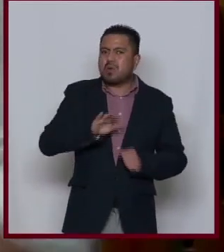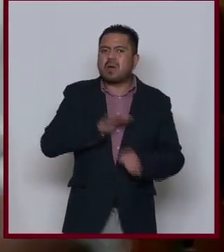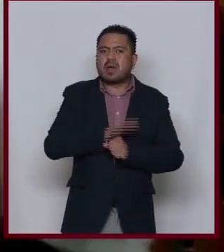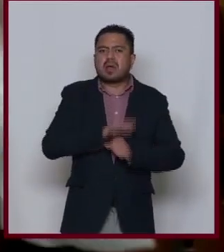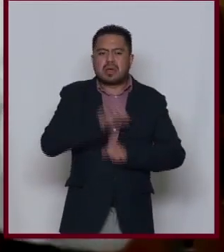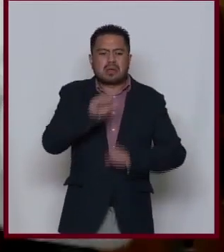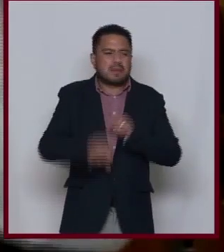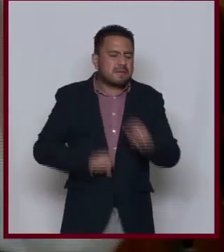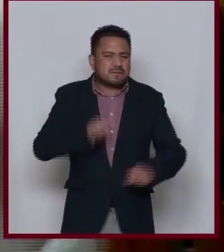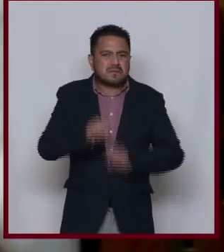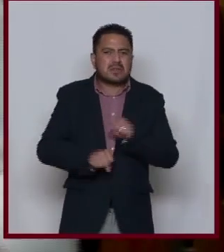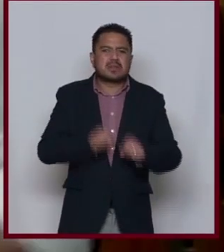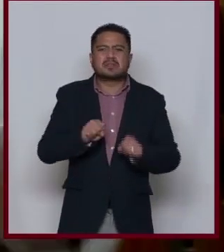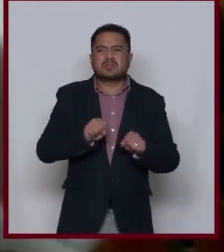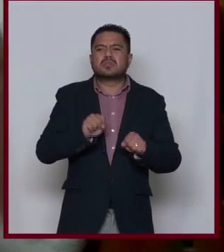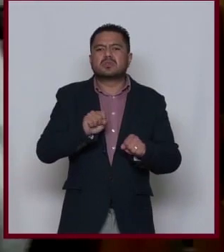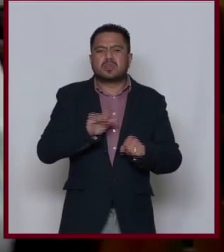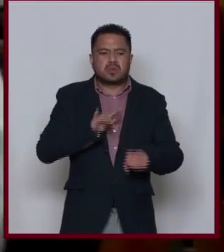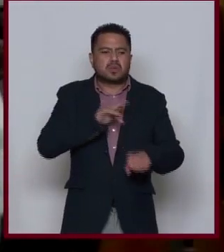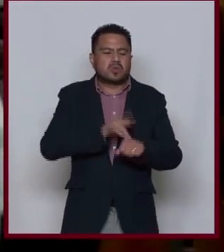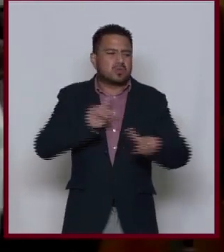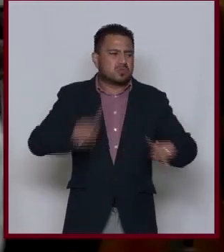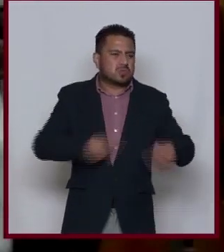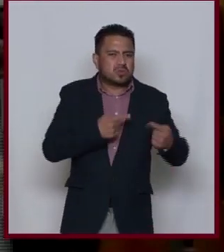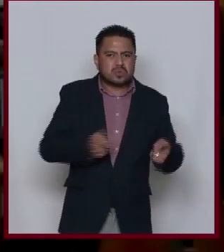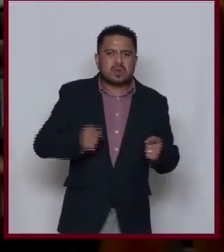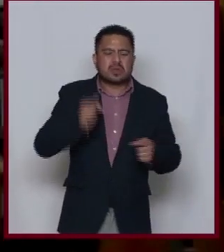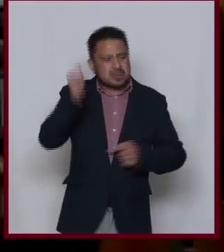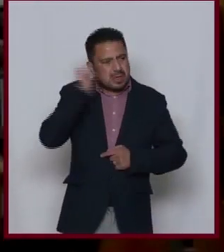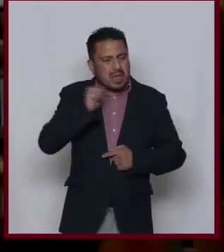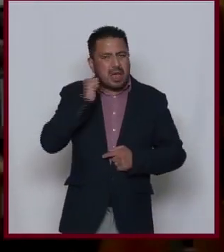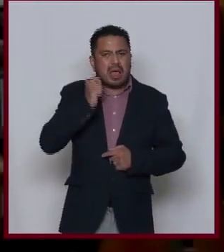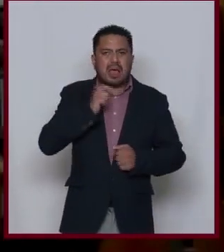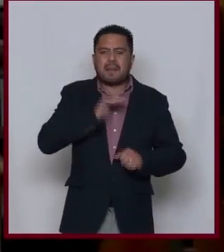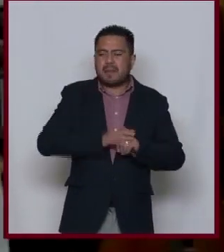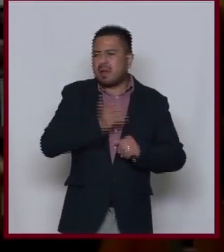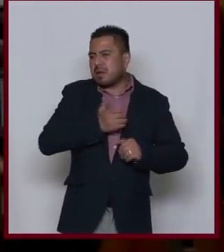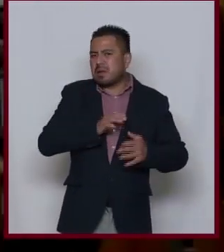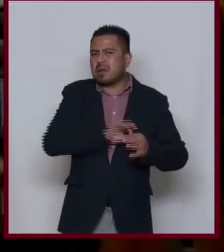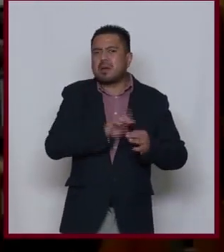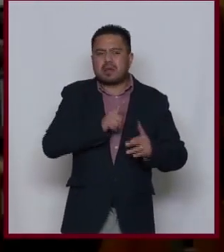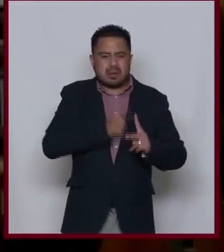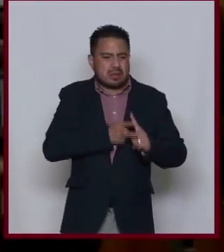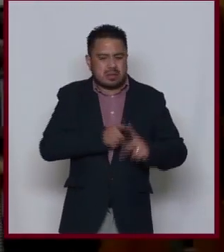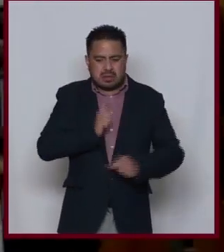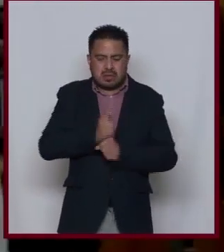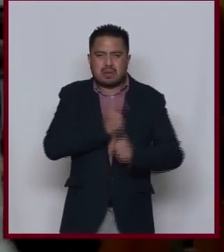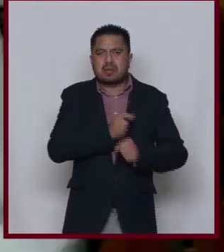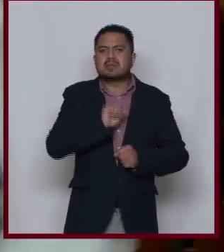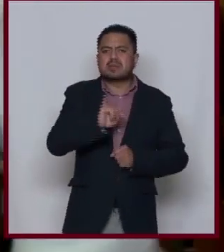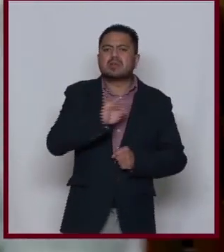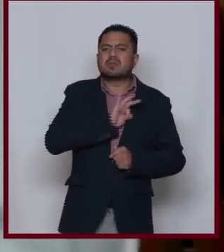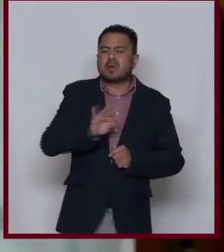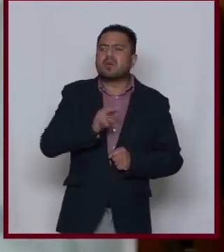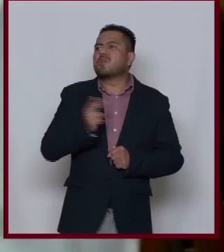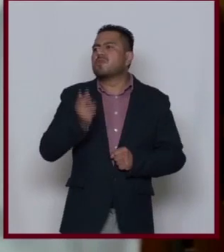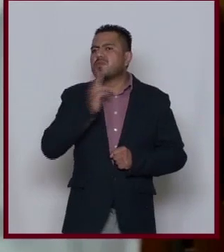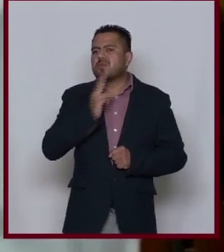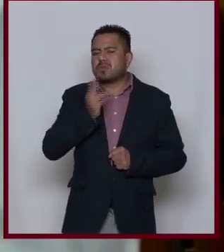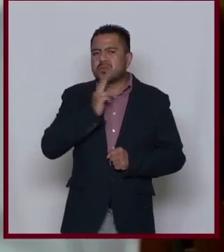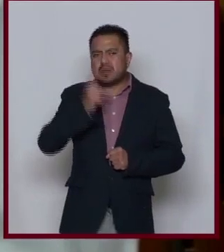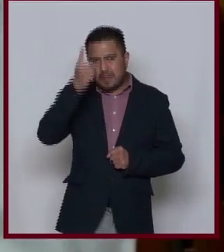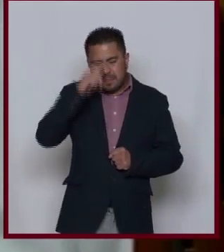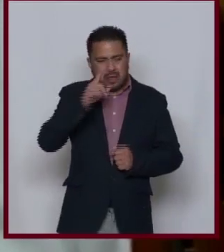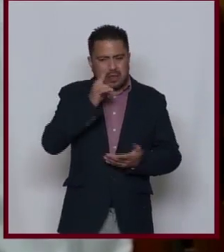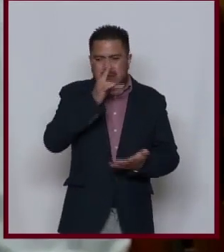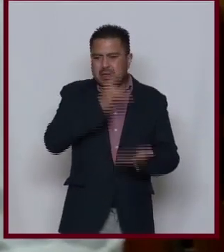en bicicleta, tocar un instrumento. Siempre hay algo práctico en lo cual podemos encontrar matemáticas y sí nos van a funcionar no